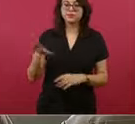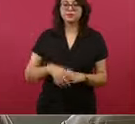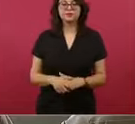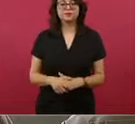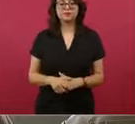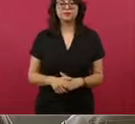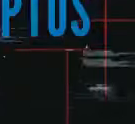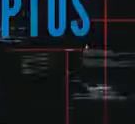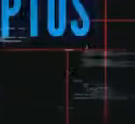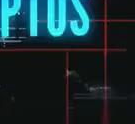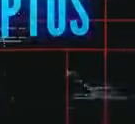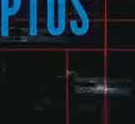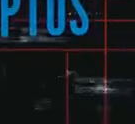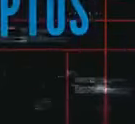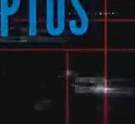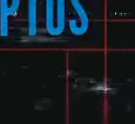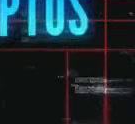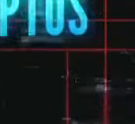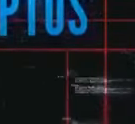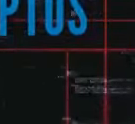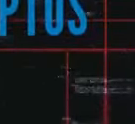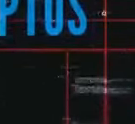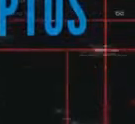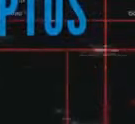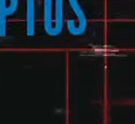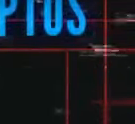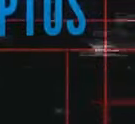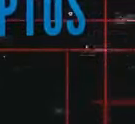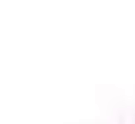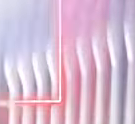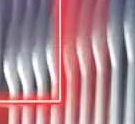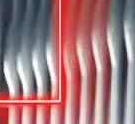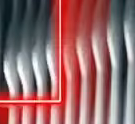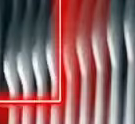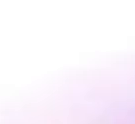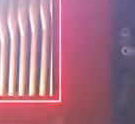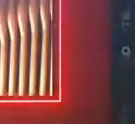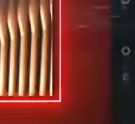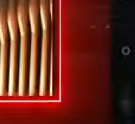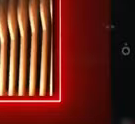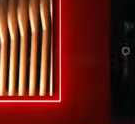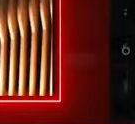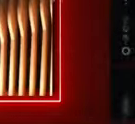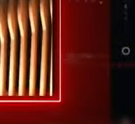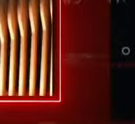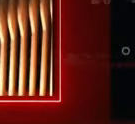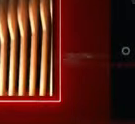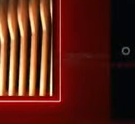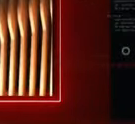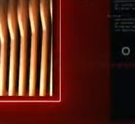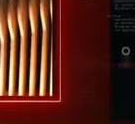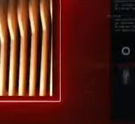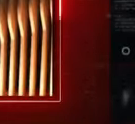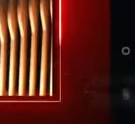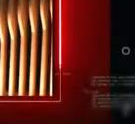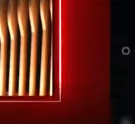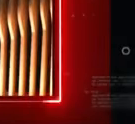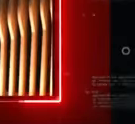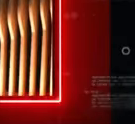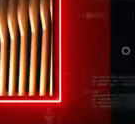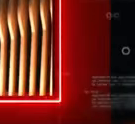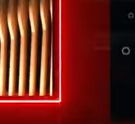La defensa mediática de jueces corruptos. En este espacio hemos seguido el tema de la